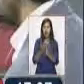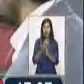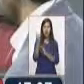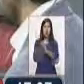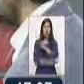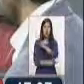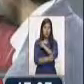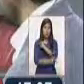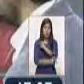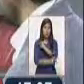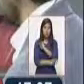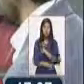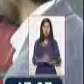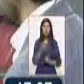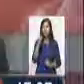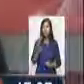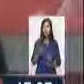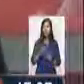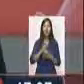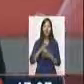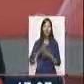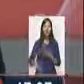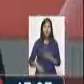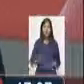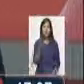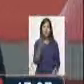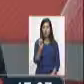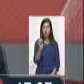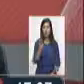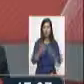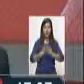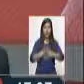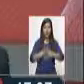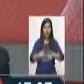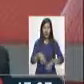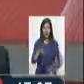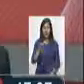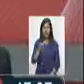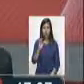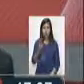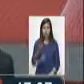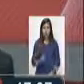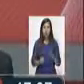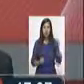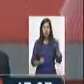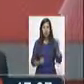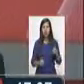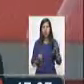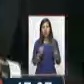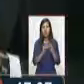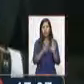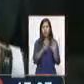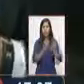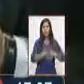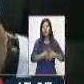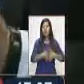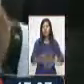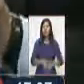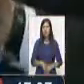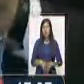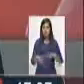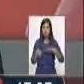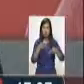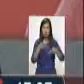país. Completar esas 40 fábricas sobre el litio, completar la industria de